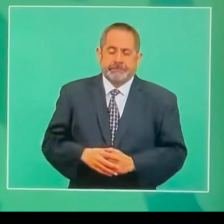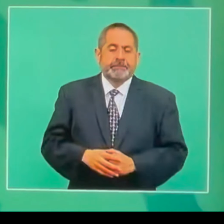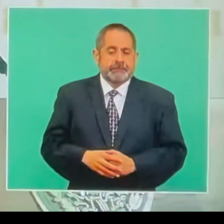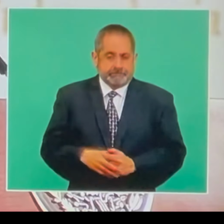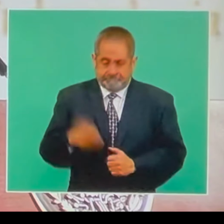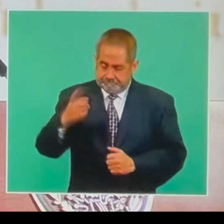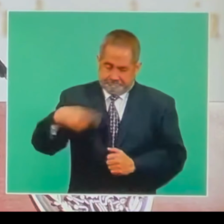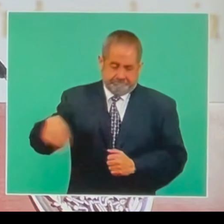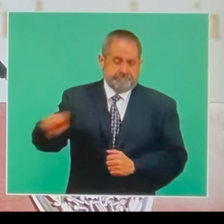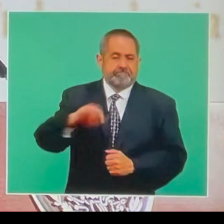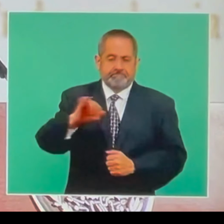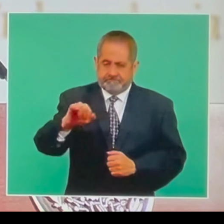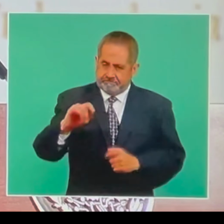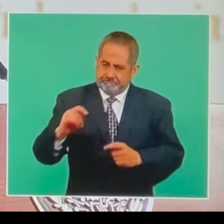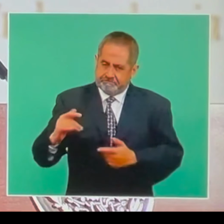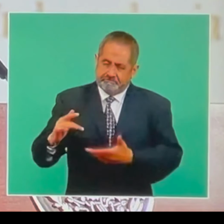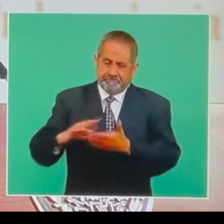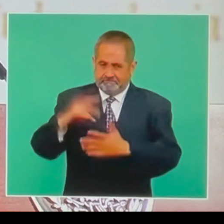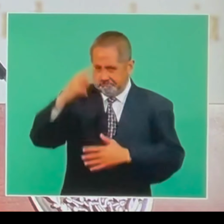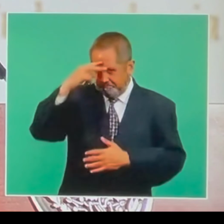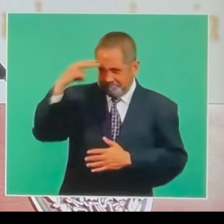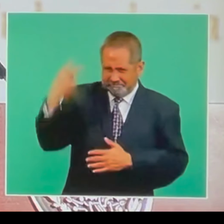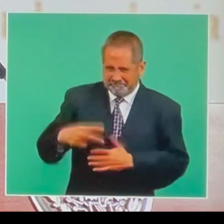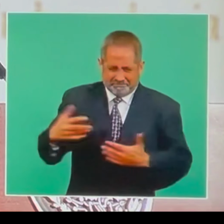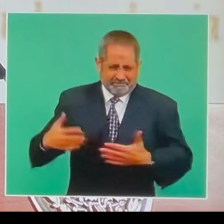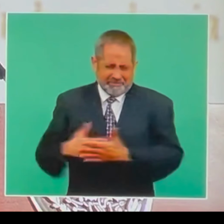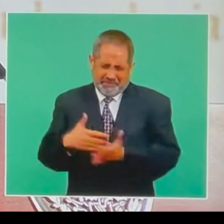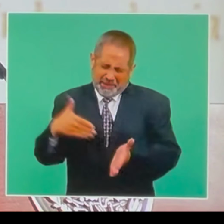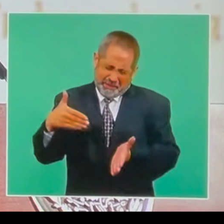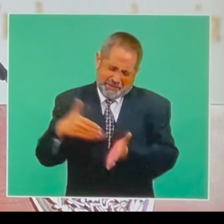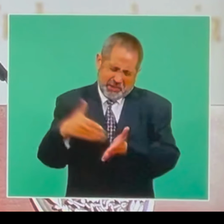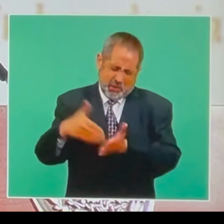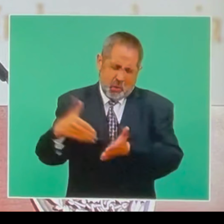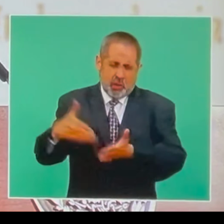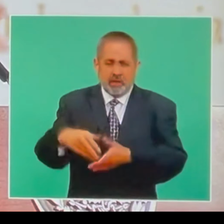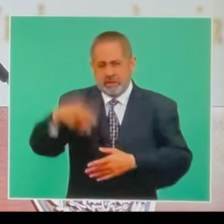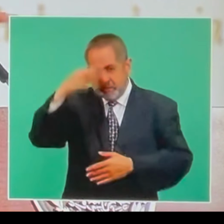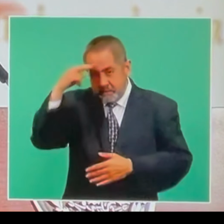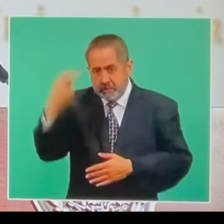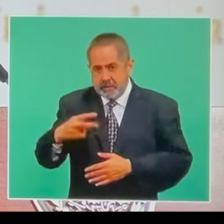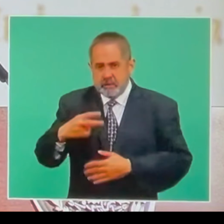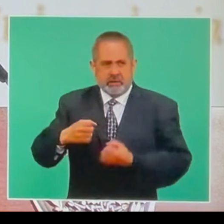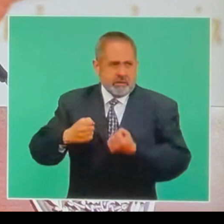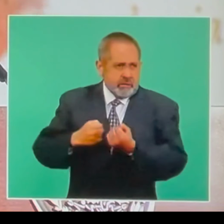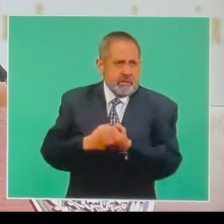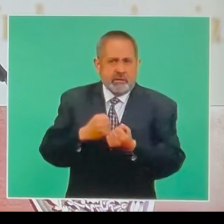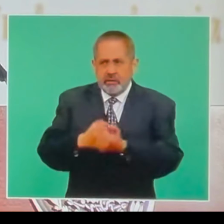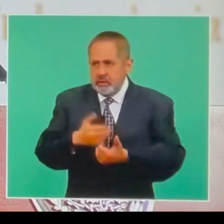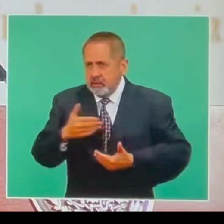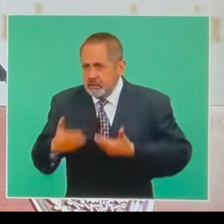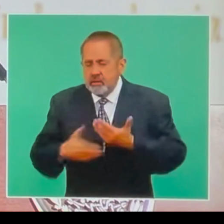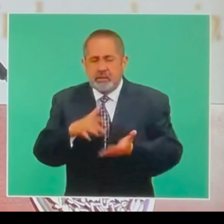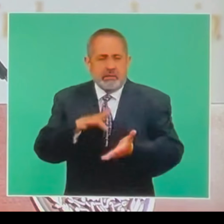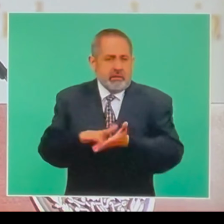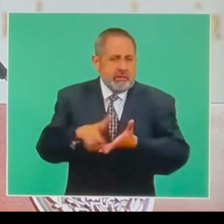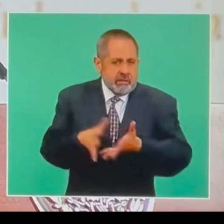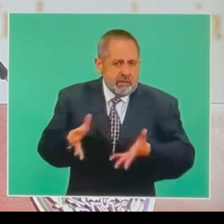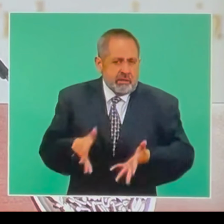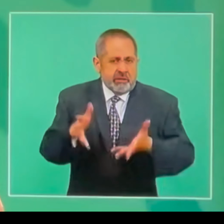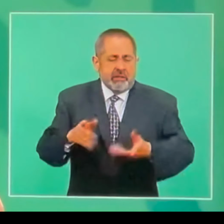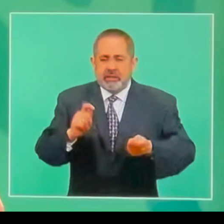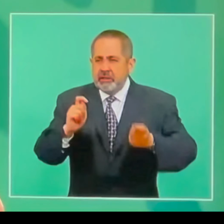Ellos son los mexicanos, millones de mexicanos, los que están impulsando la transformación del